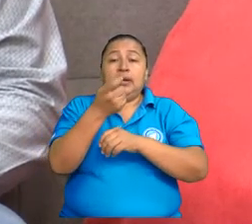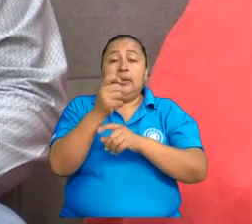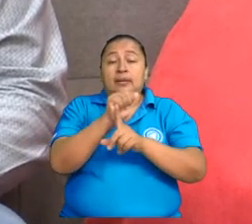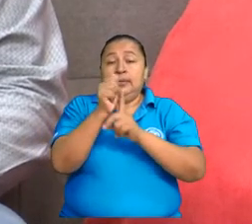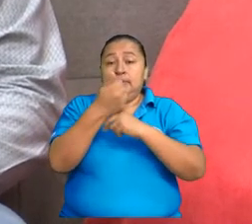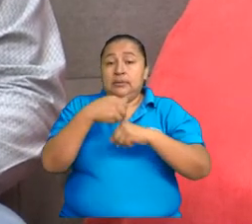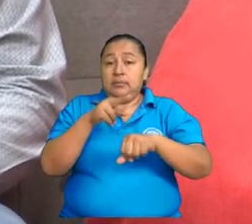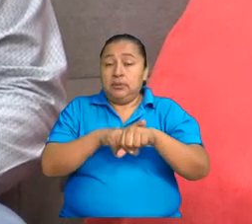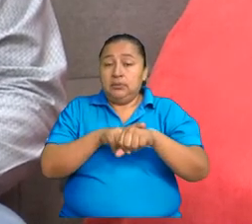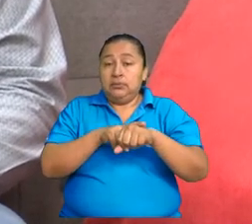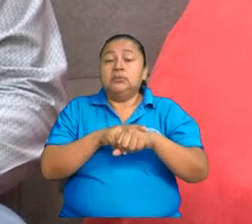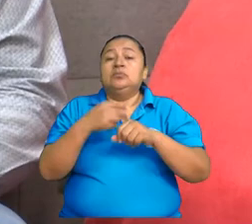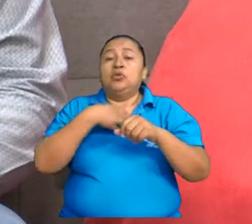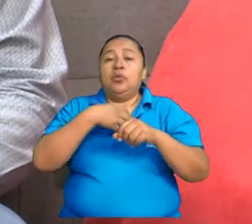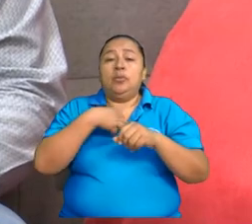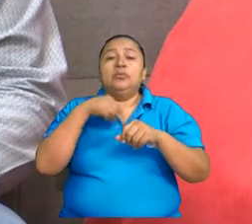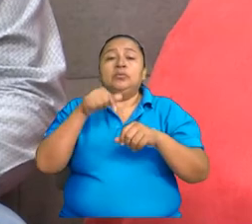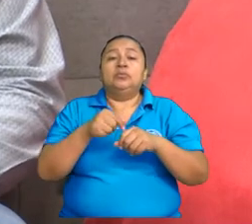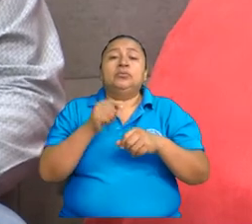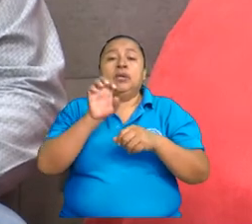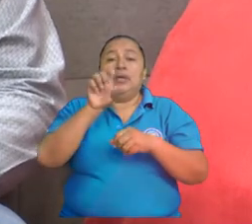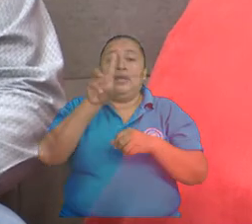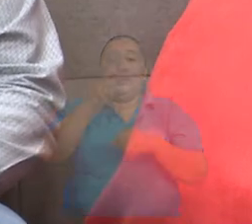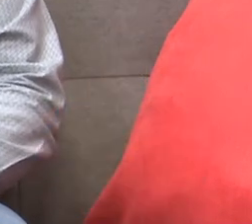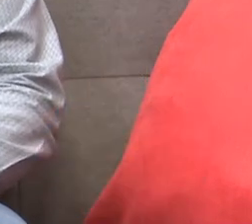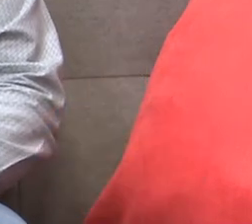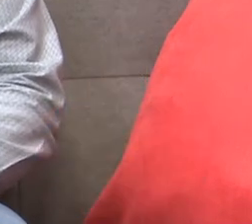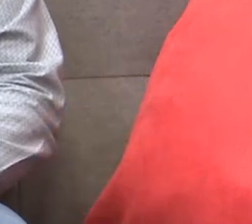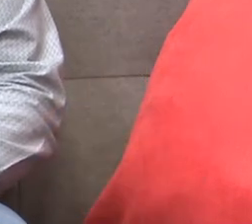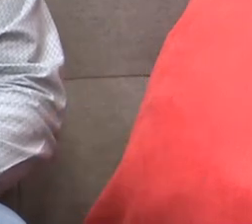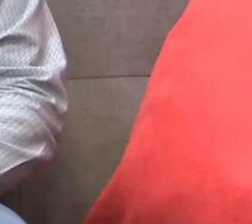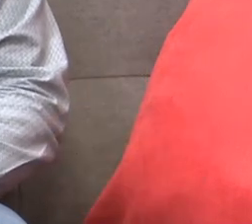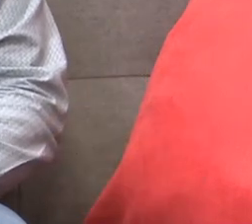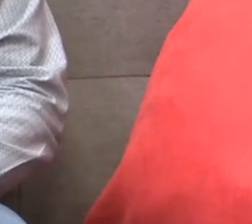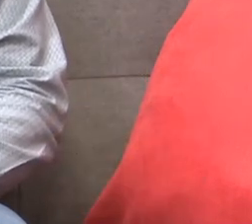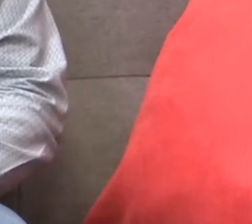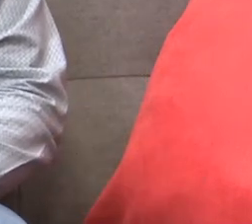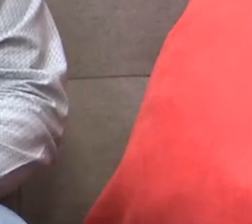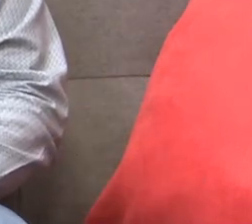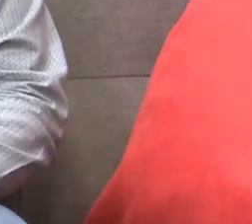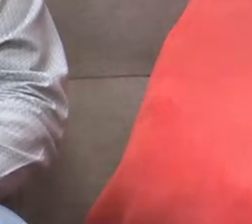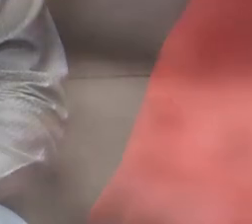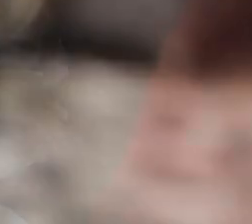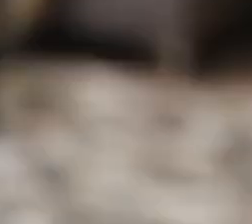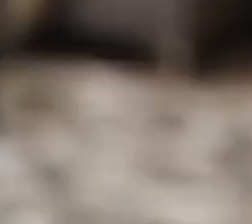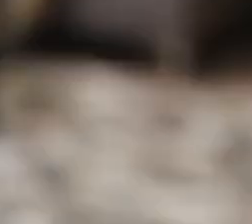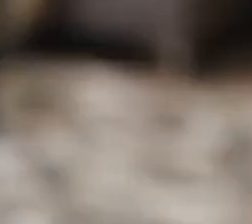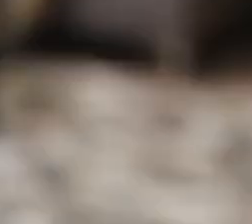parlamentario, el canal de la Asamblea Nacional. Estuvo con ustedes Elmer Marcy. Les esperamos en una nueva edición.